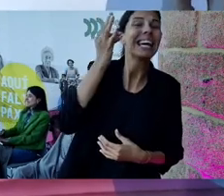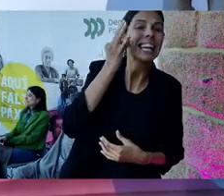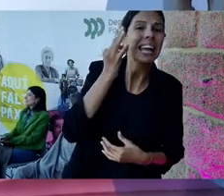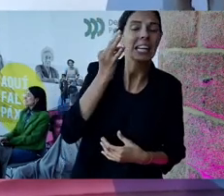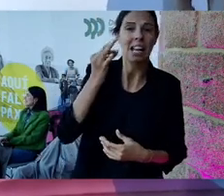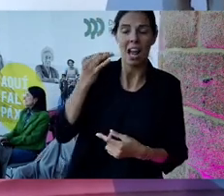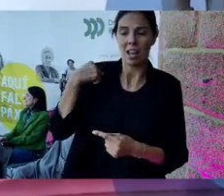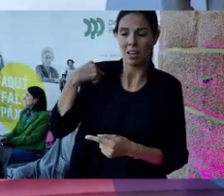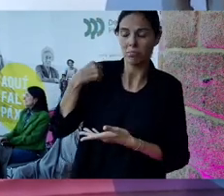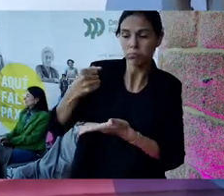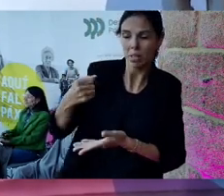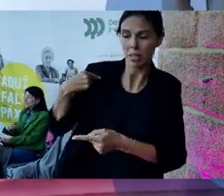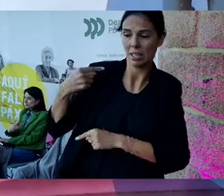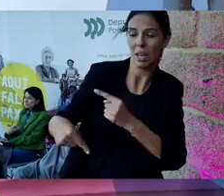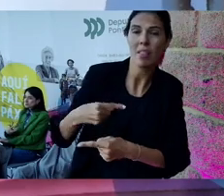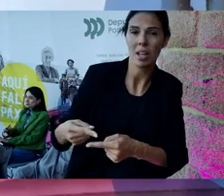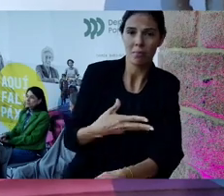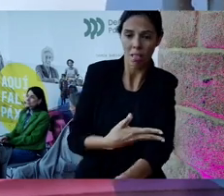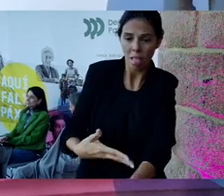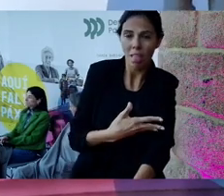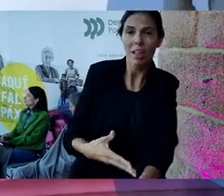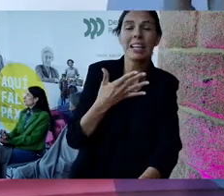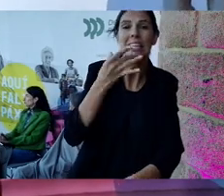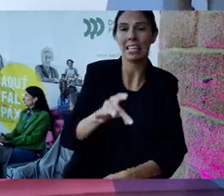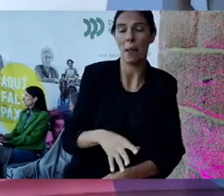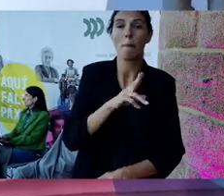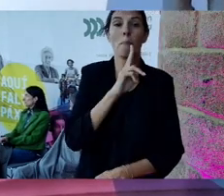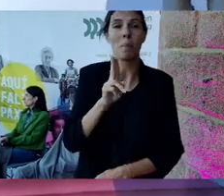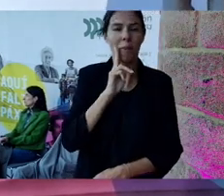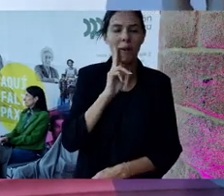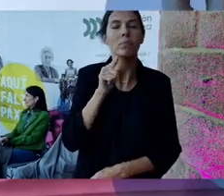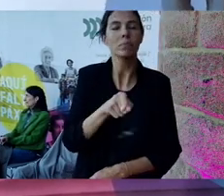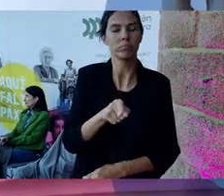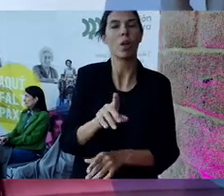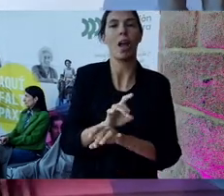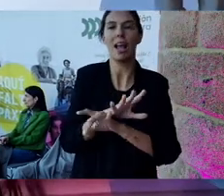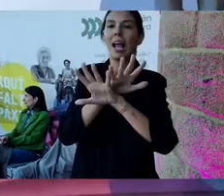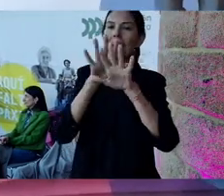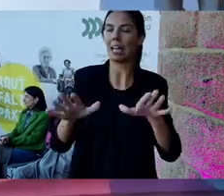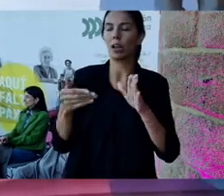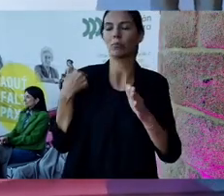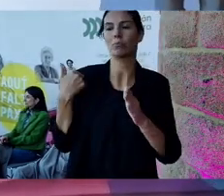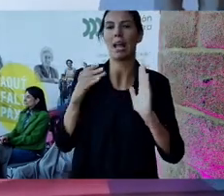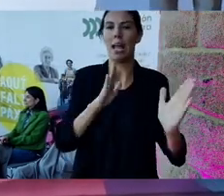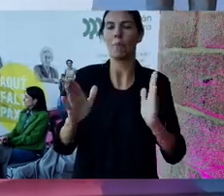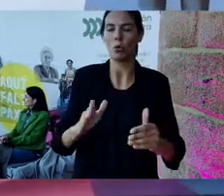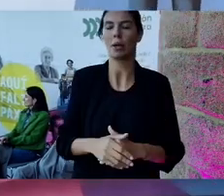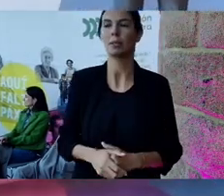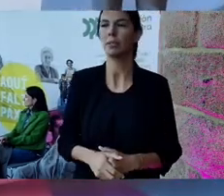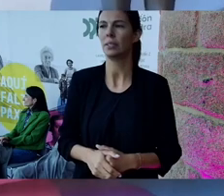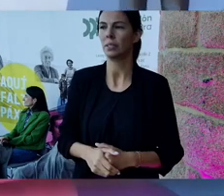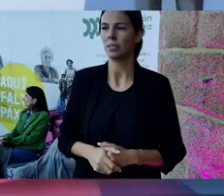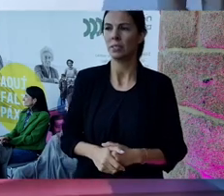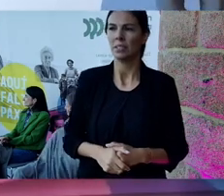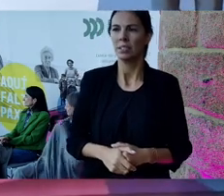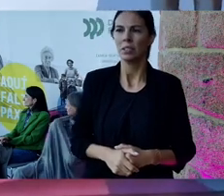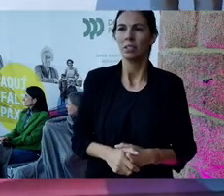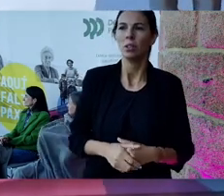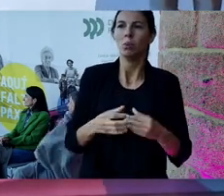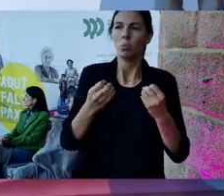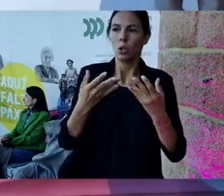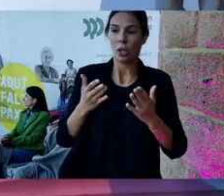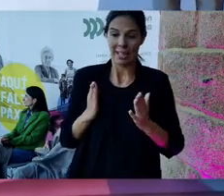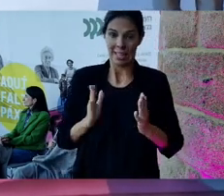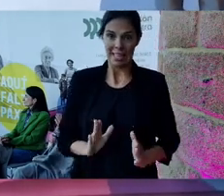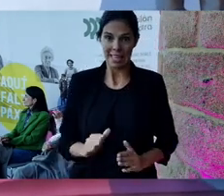fue reina e infanta, quien descendía del linaje regio, era su madre, y eso lo tenían muy claro en la época. Entonces,